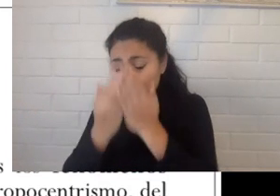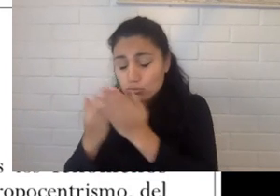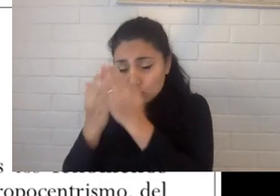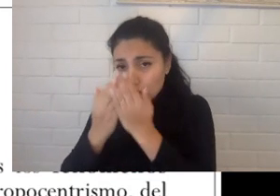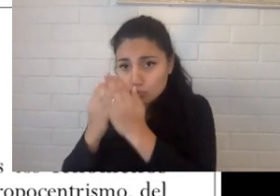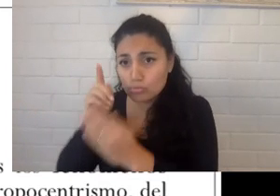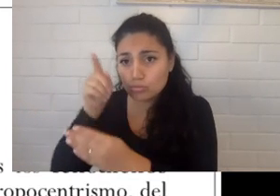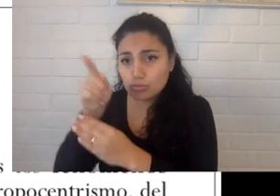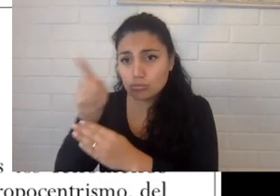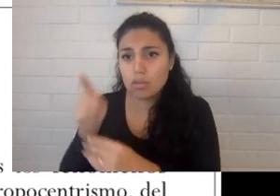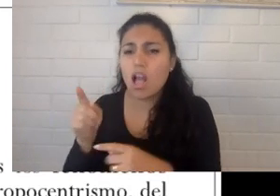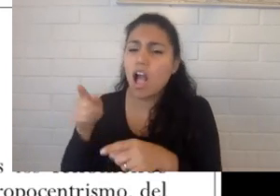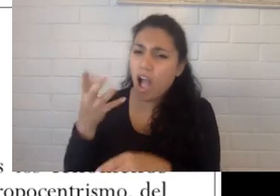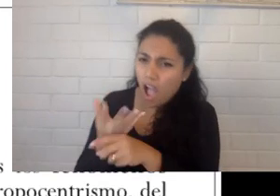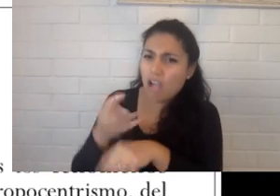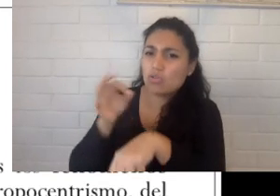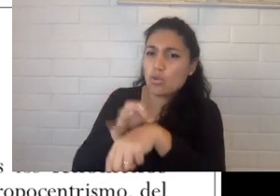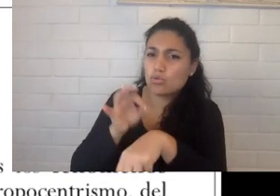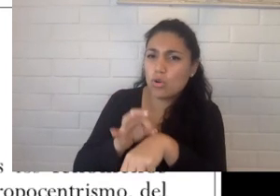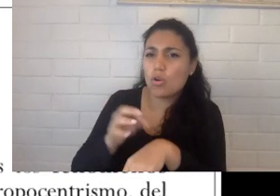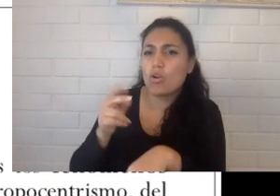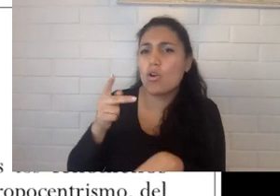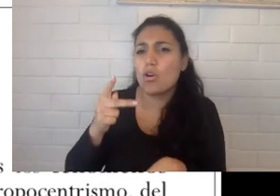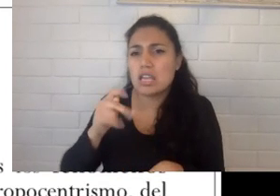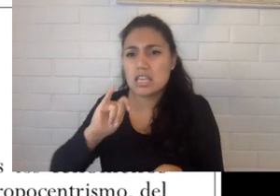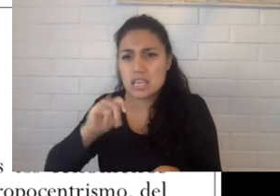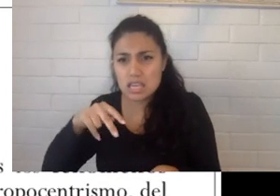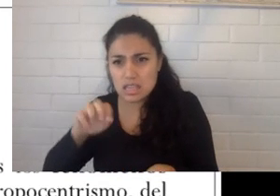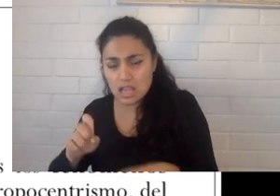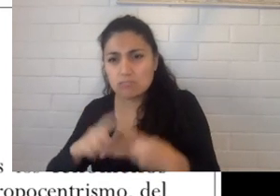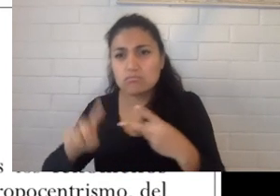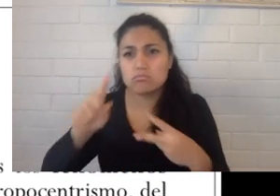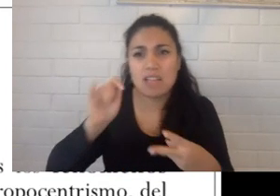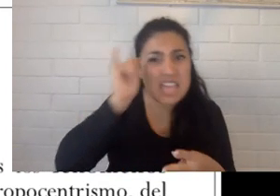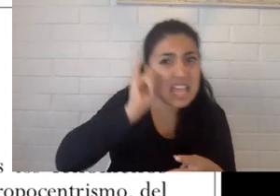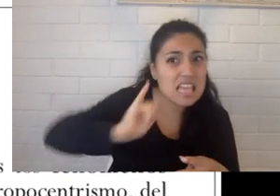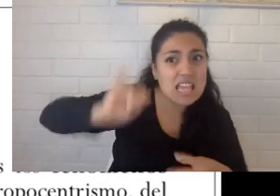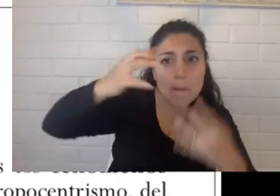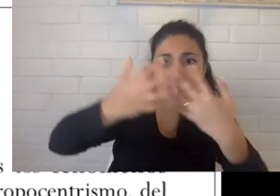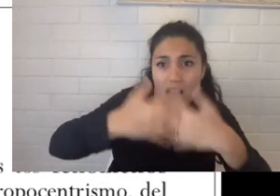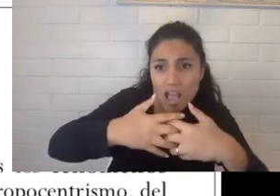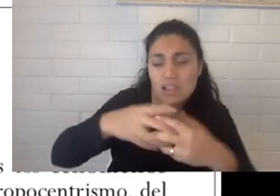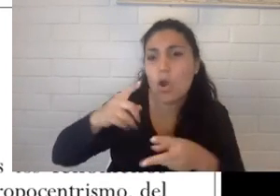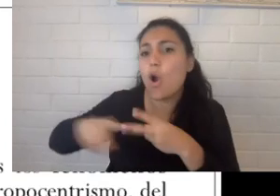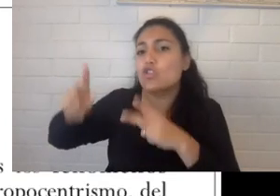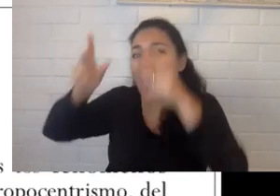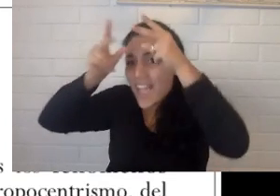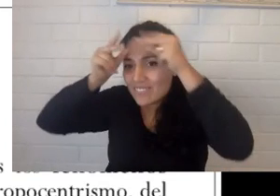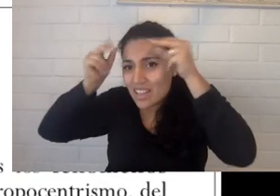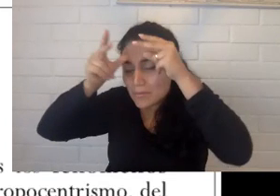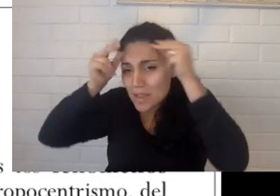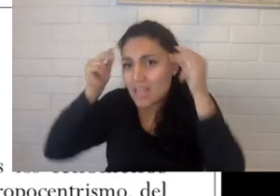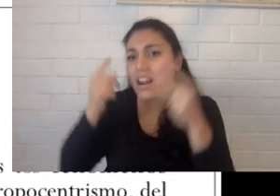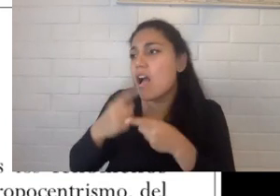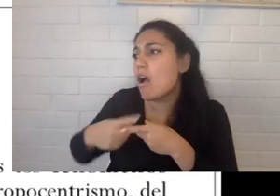neurólogos, médicos fisiatras, kinesiólogos, ingenieros mecánicos, enfermeras. Esos eran mis compañeros de universidad cuando yo